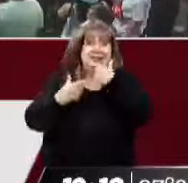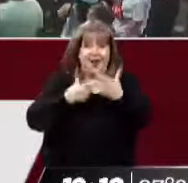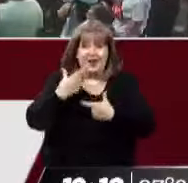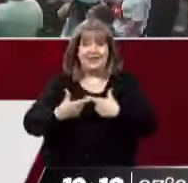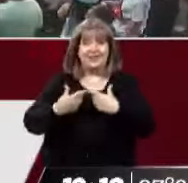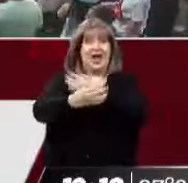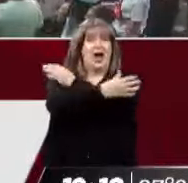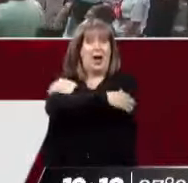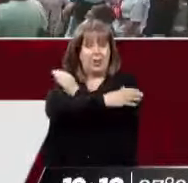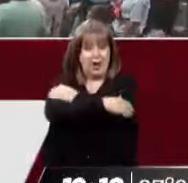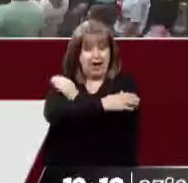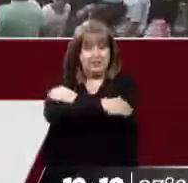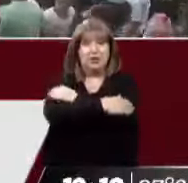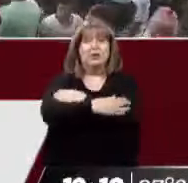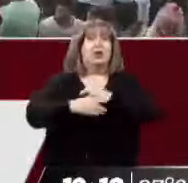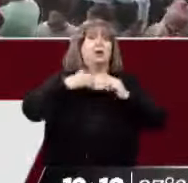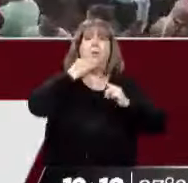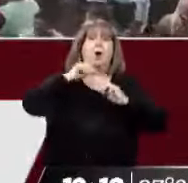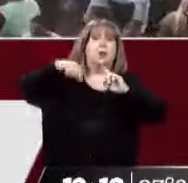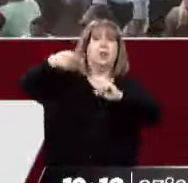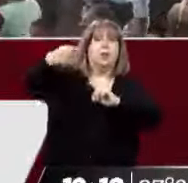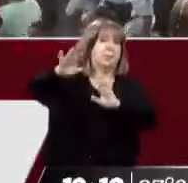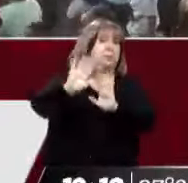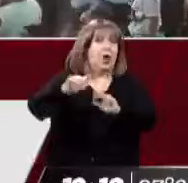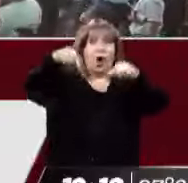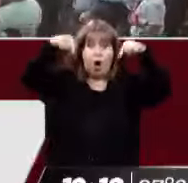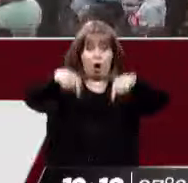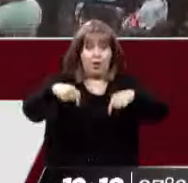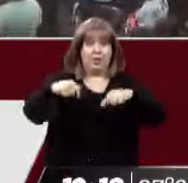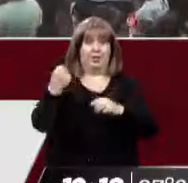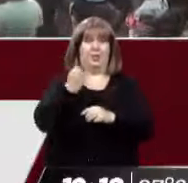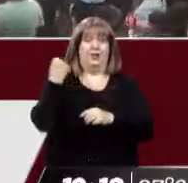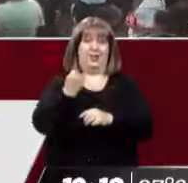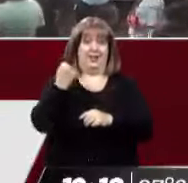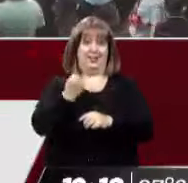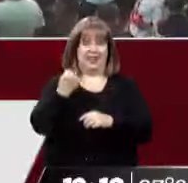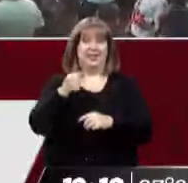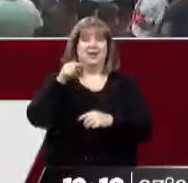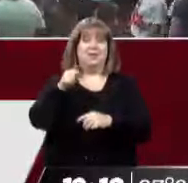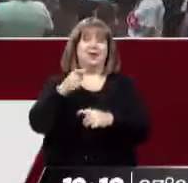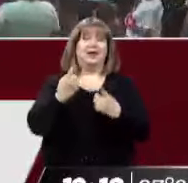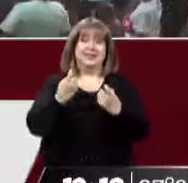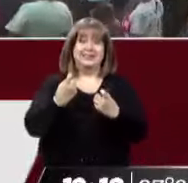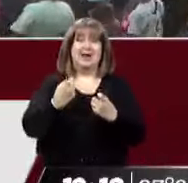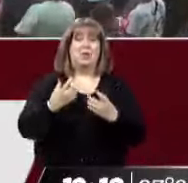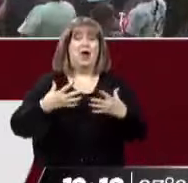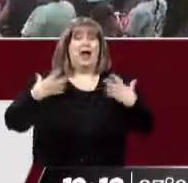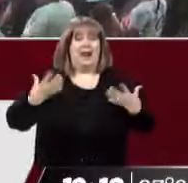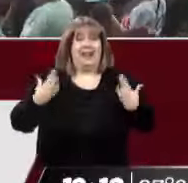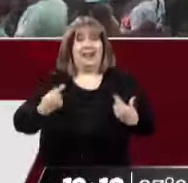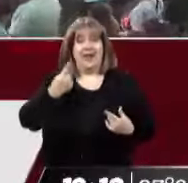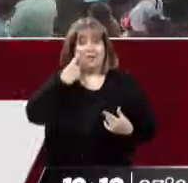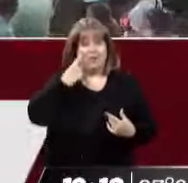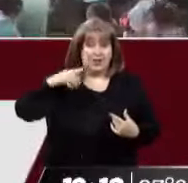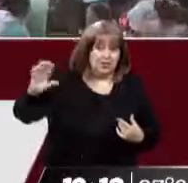es maravilloso poder estar emanando todo esto, ¿no? Porque realmente la alegría hay que vivirla y la alegría nos hace bien a